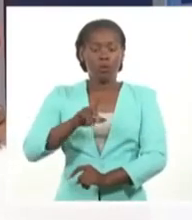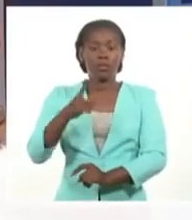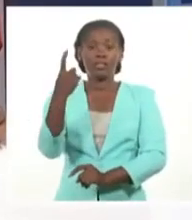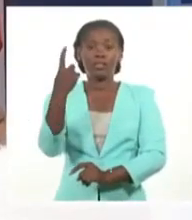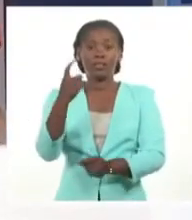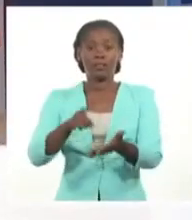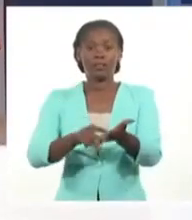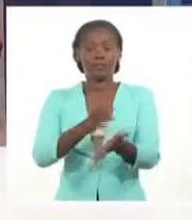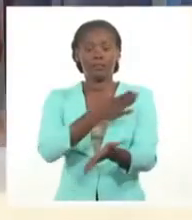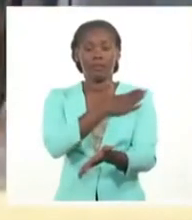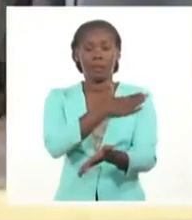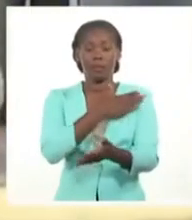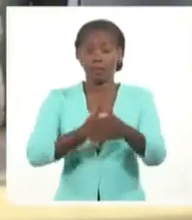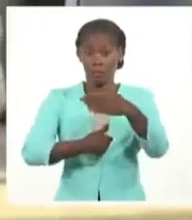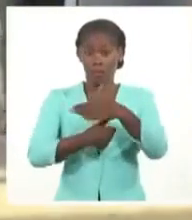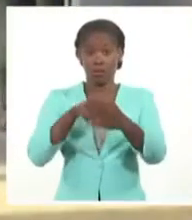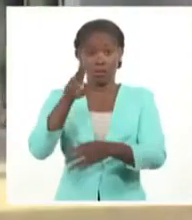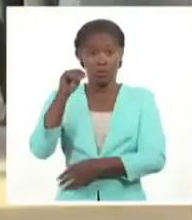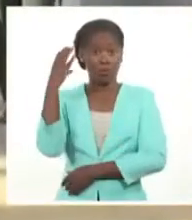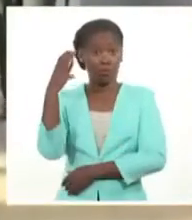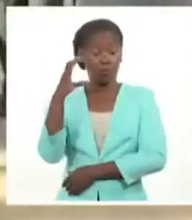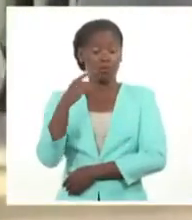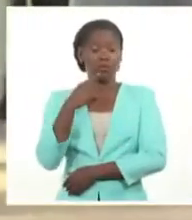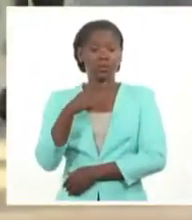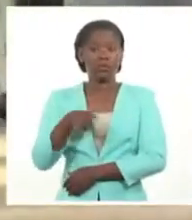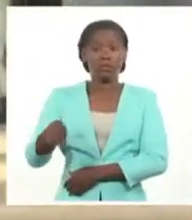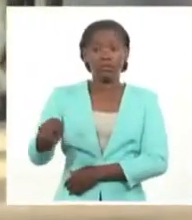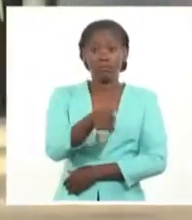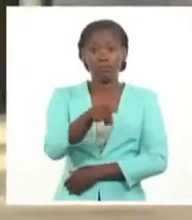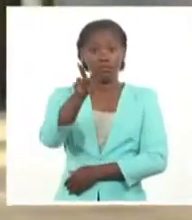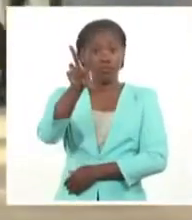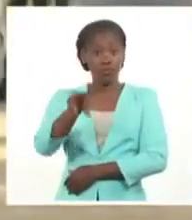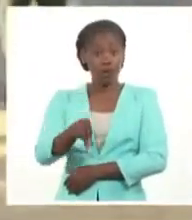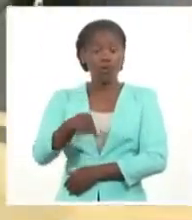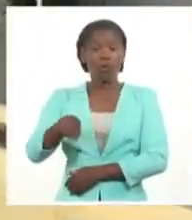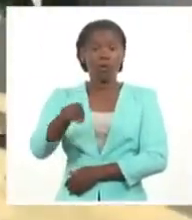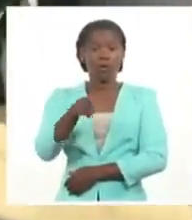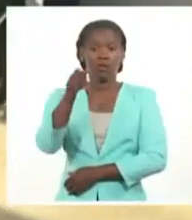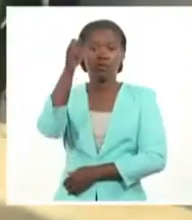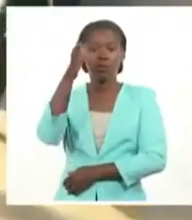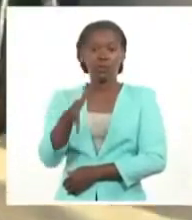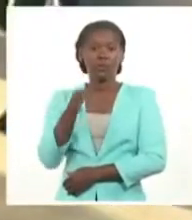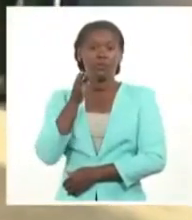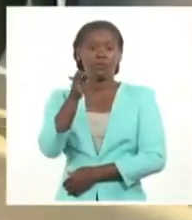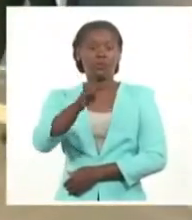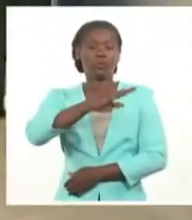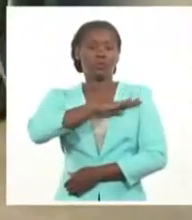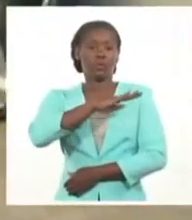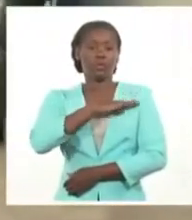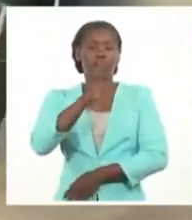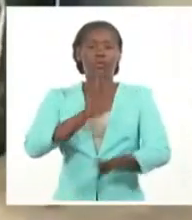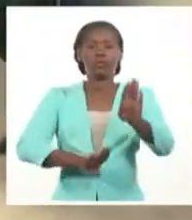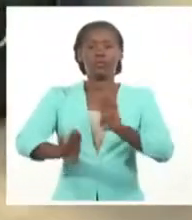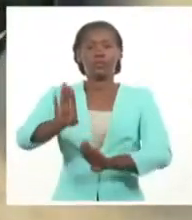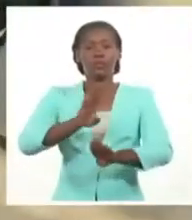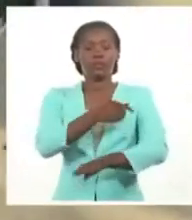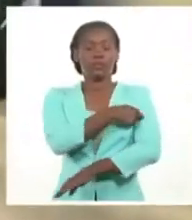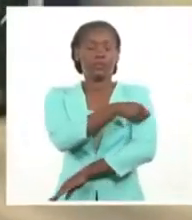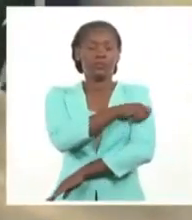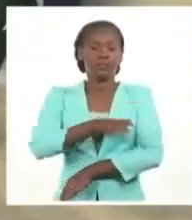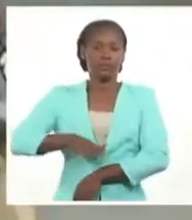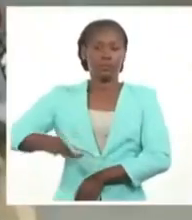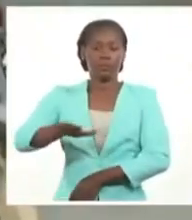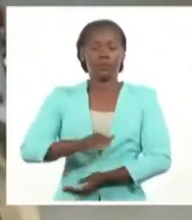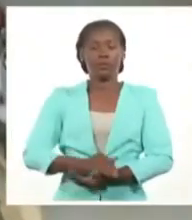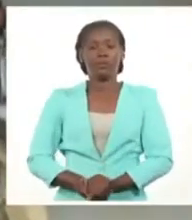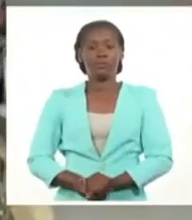El mandatario señaló que las nuevas autoridades regirán el destino de las fuerzas militares y de la policía en esa nación. El jefe